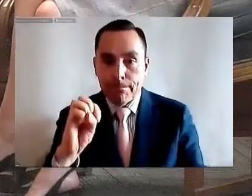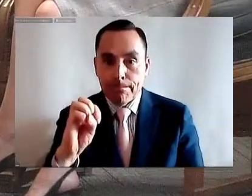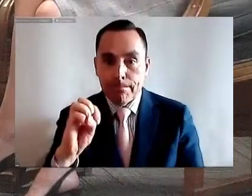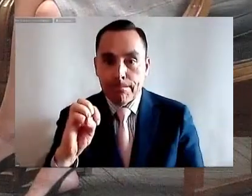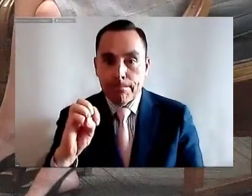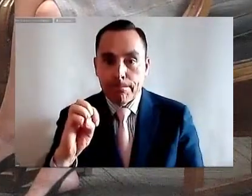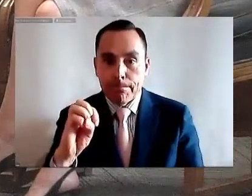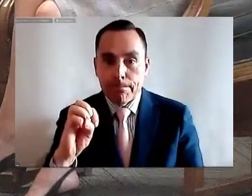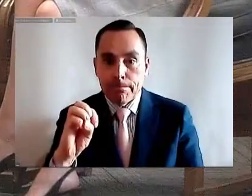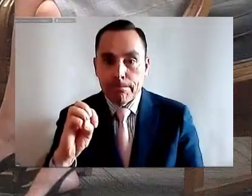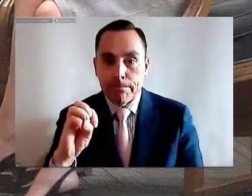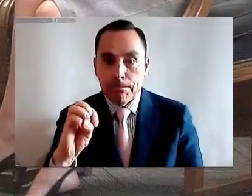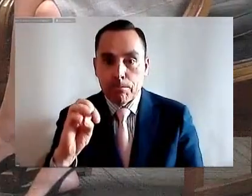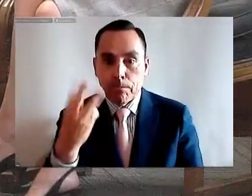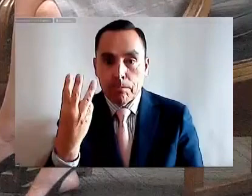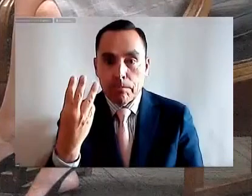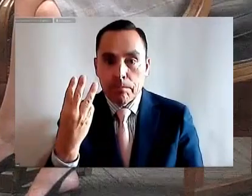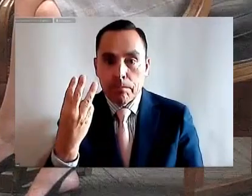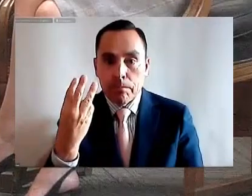¿verdad que quieres